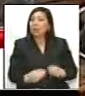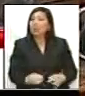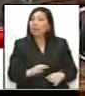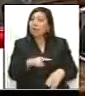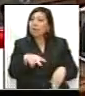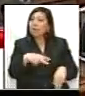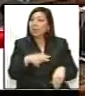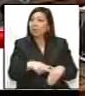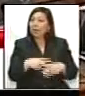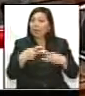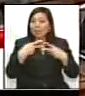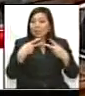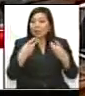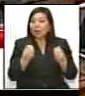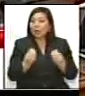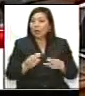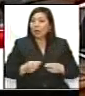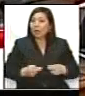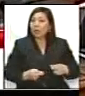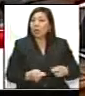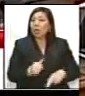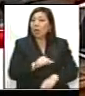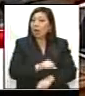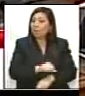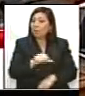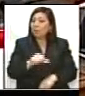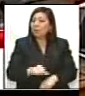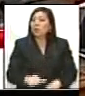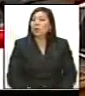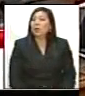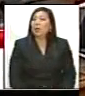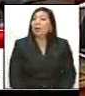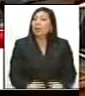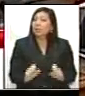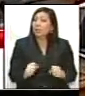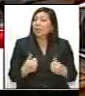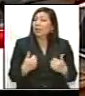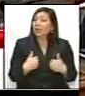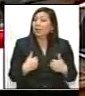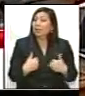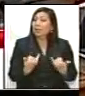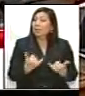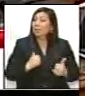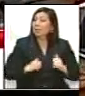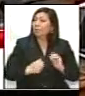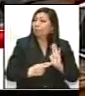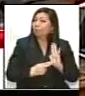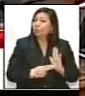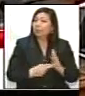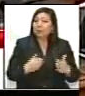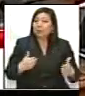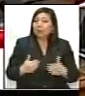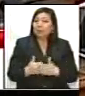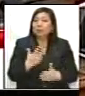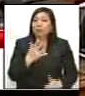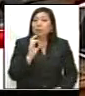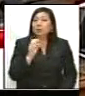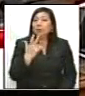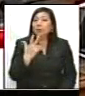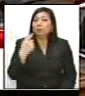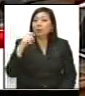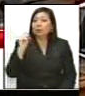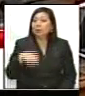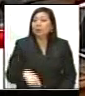naturaleza en la selva como es el río Amazonas. Así tenemos que esta actividad representa cerca del